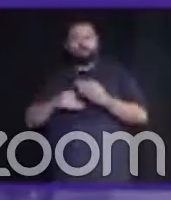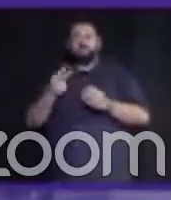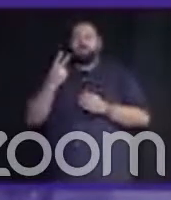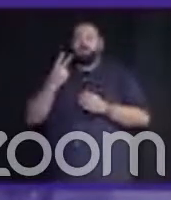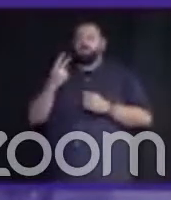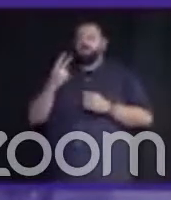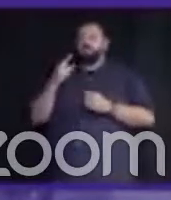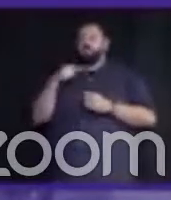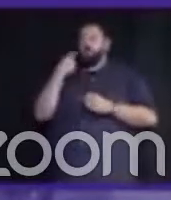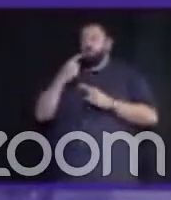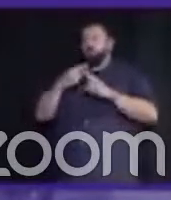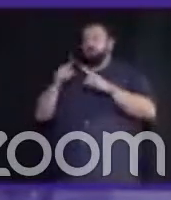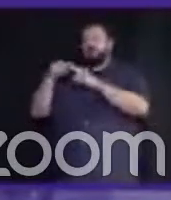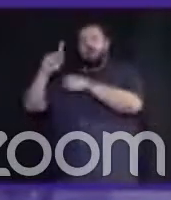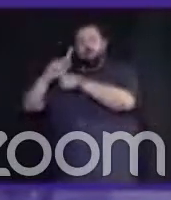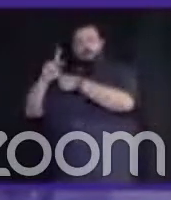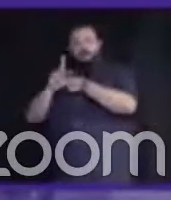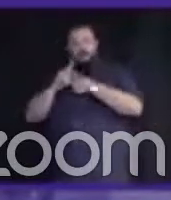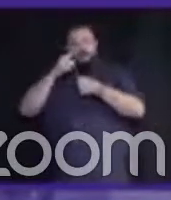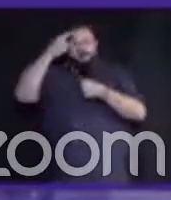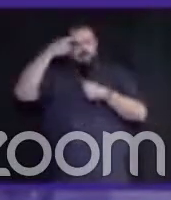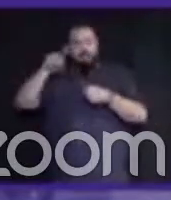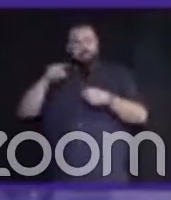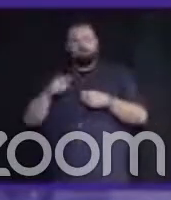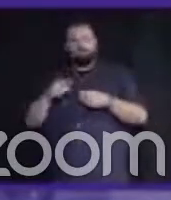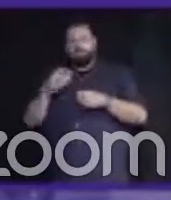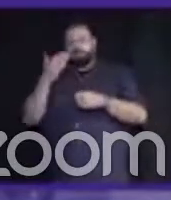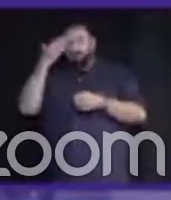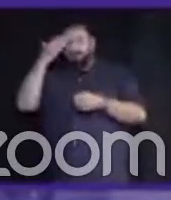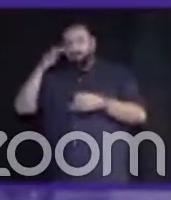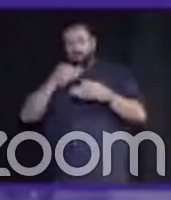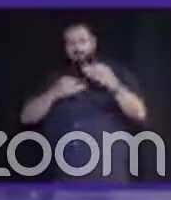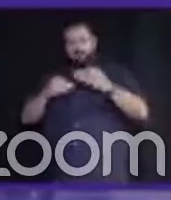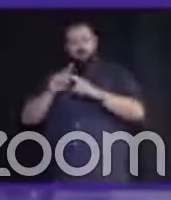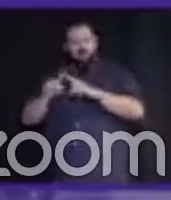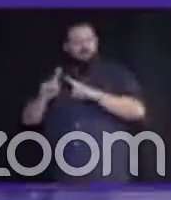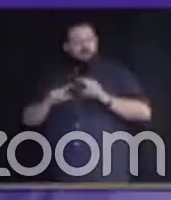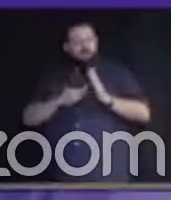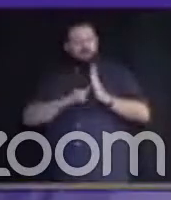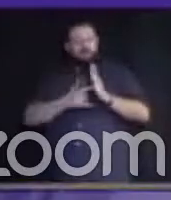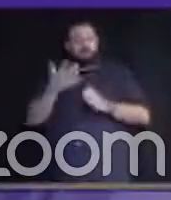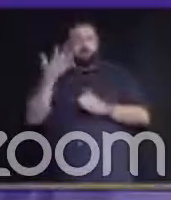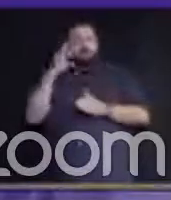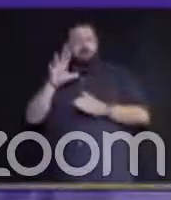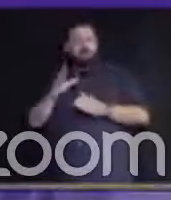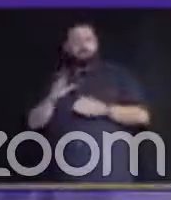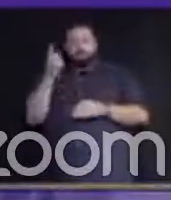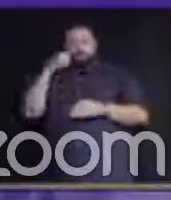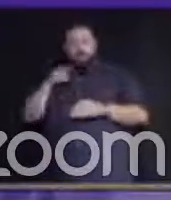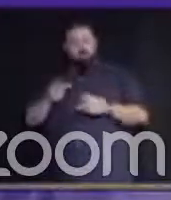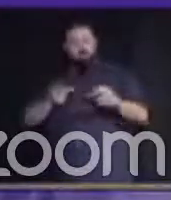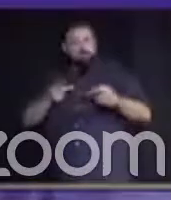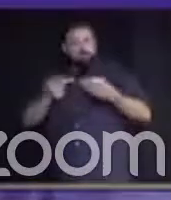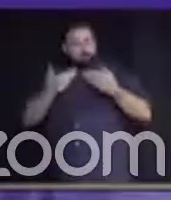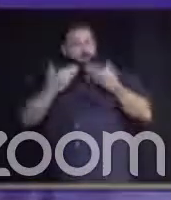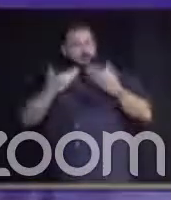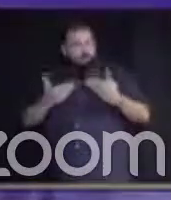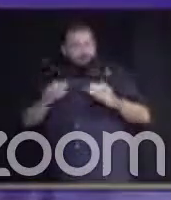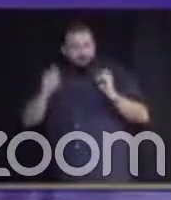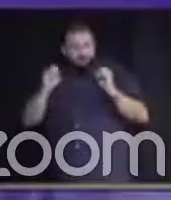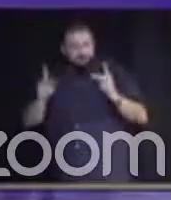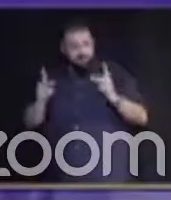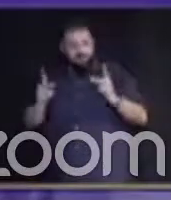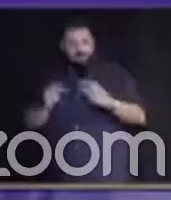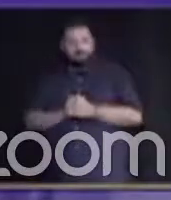son 2 horas de diferencia, ya saben ustedes. Entonces, tempranito los del west, bien despertitos tempranito,